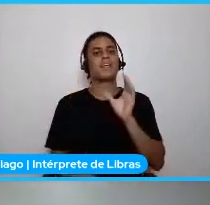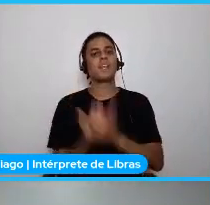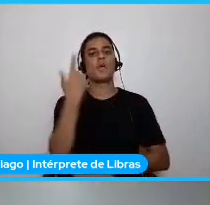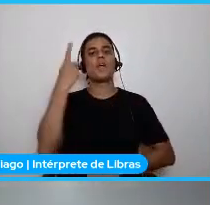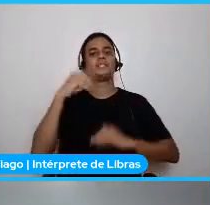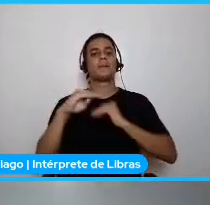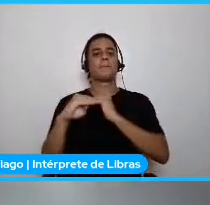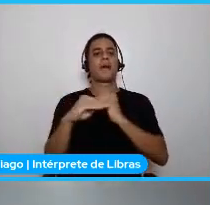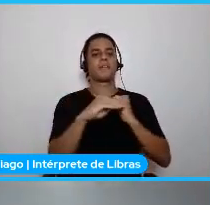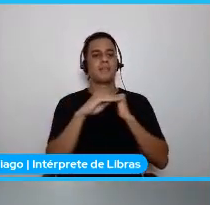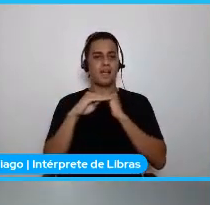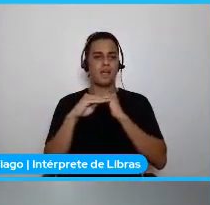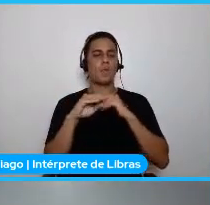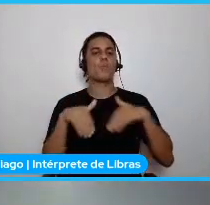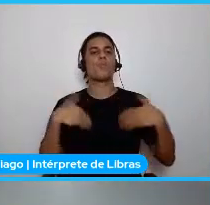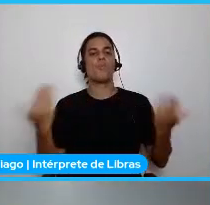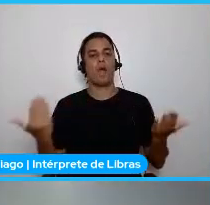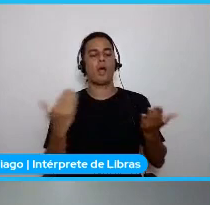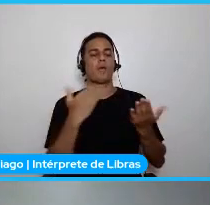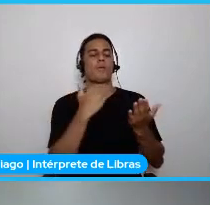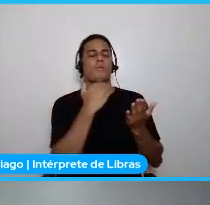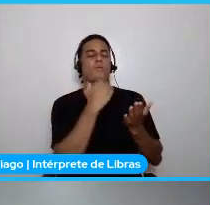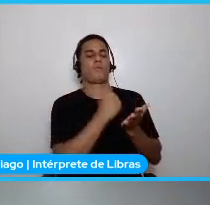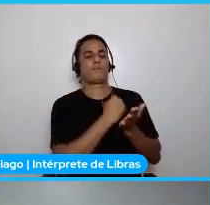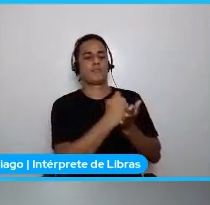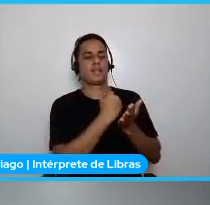de contratos abiertos para poder